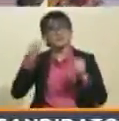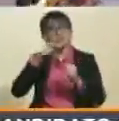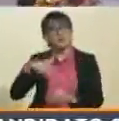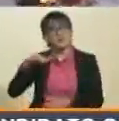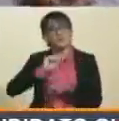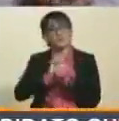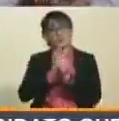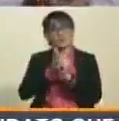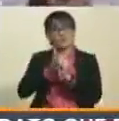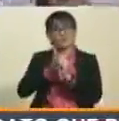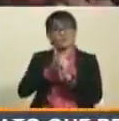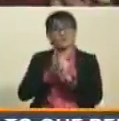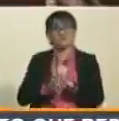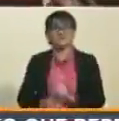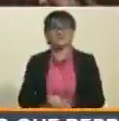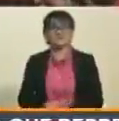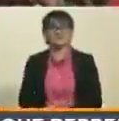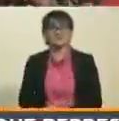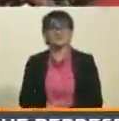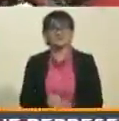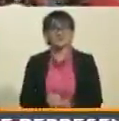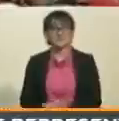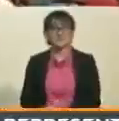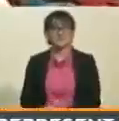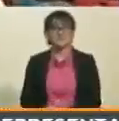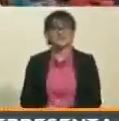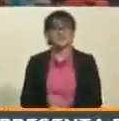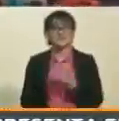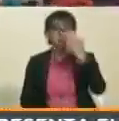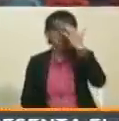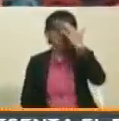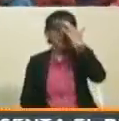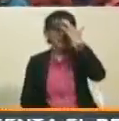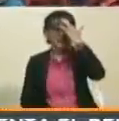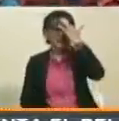de Tucupita! ¡Que viva el pueblo del Temacuro!